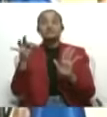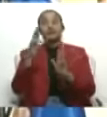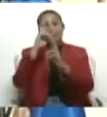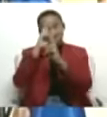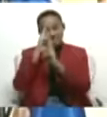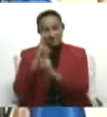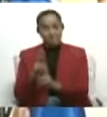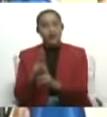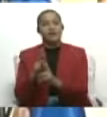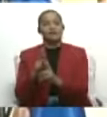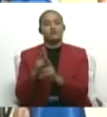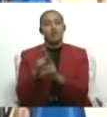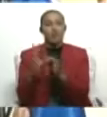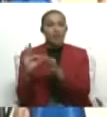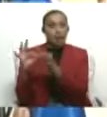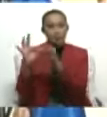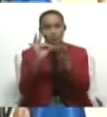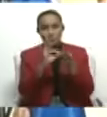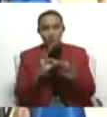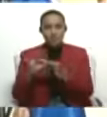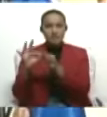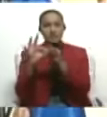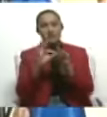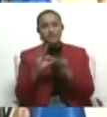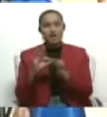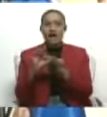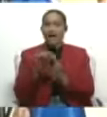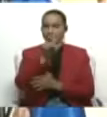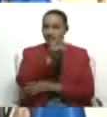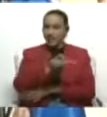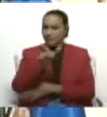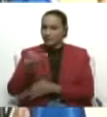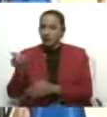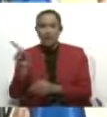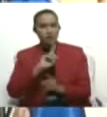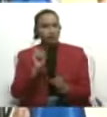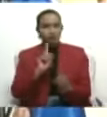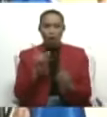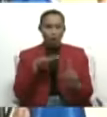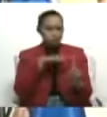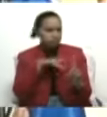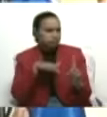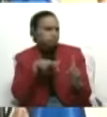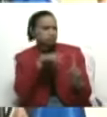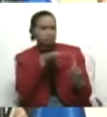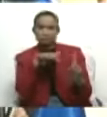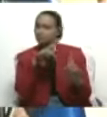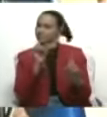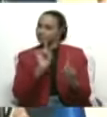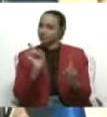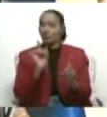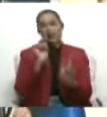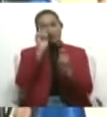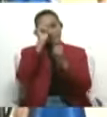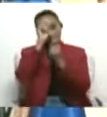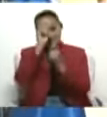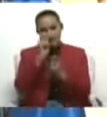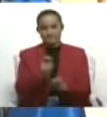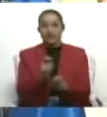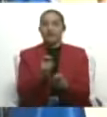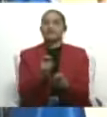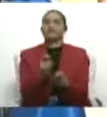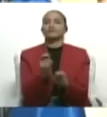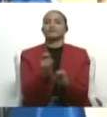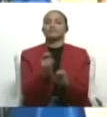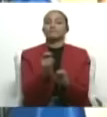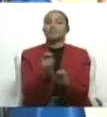la unidad de Estados soberanos, sin chantajes, medidas coercitivas unilaterales